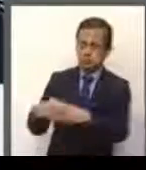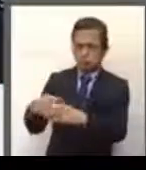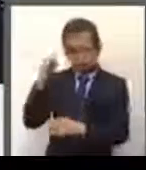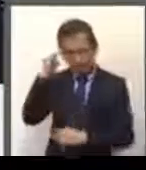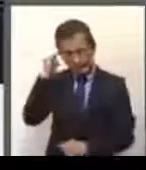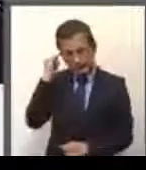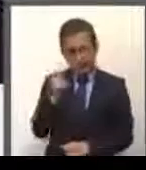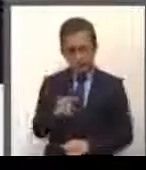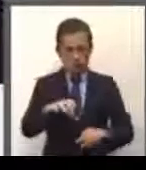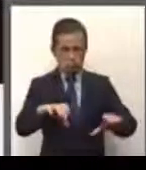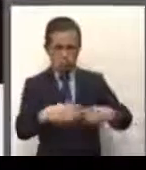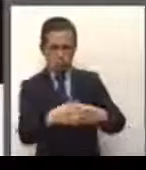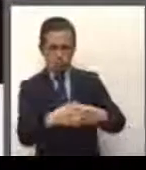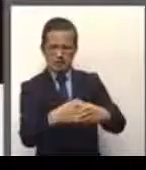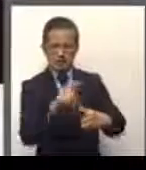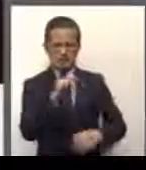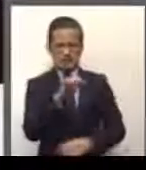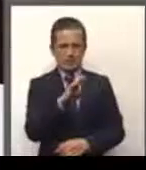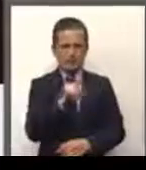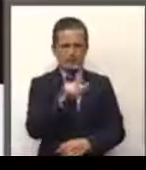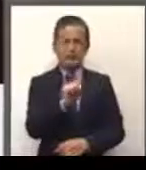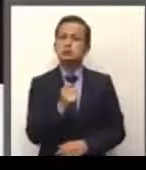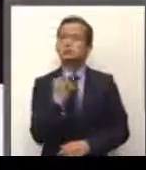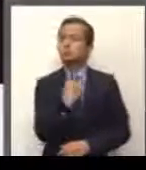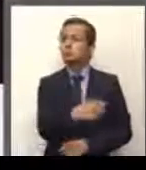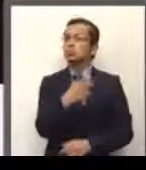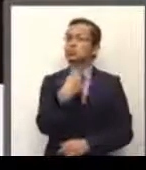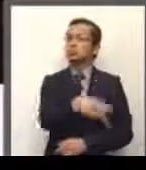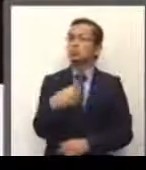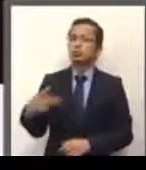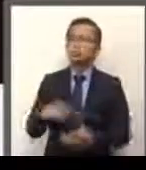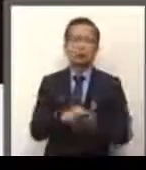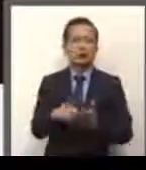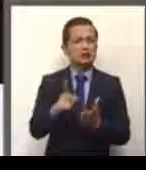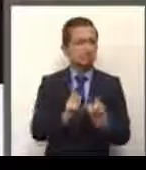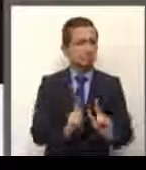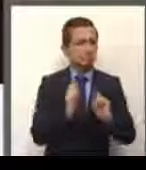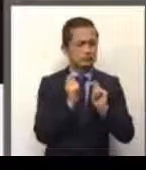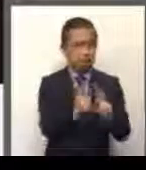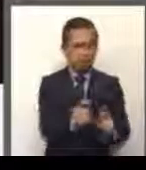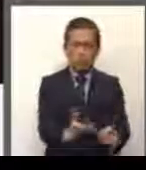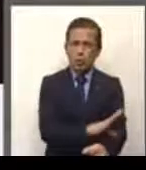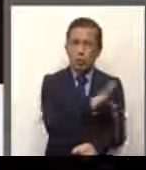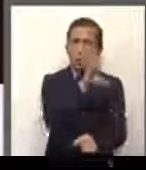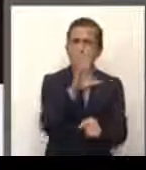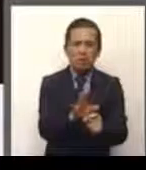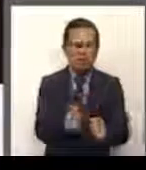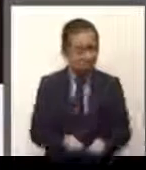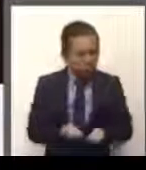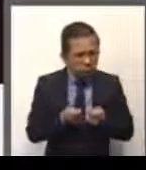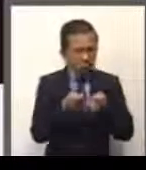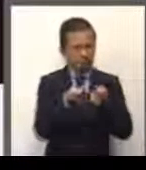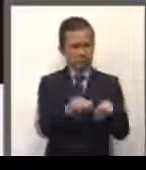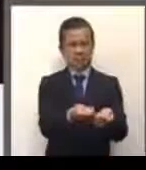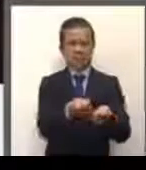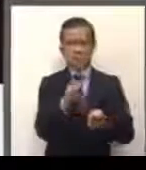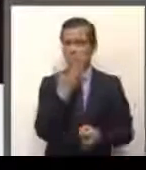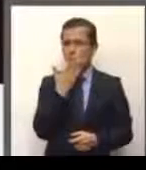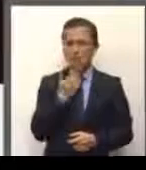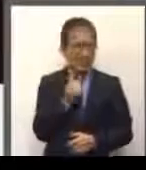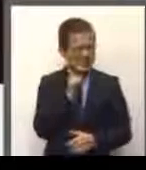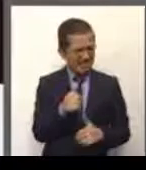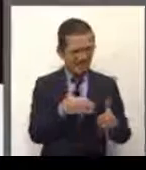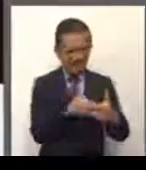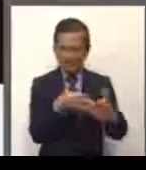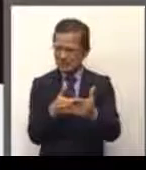gozar plenamente de los derechos humanos y libertades fundamentales, sin obstáculos ni